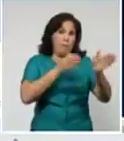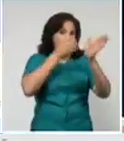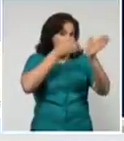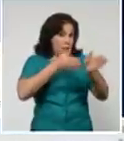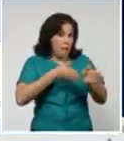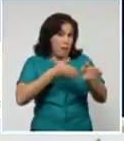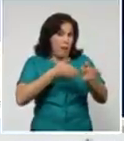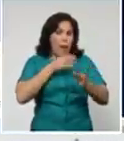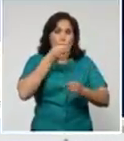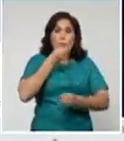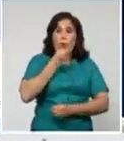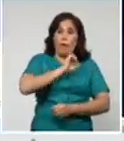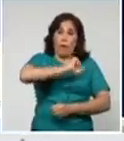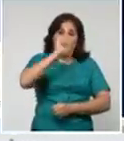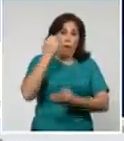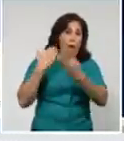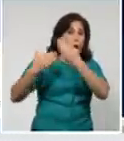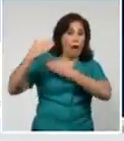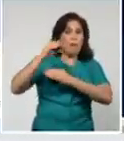habíamos logrado,